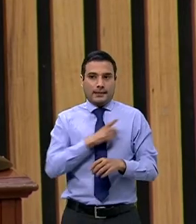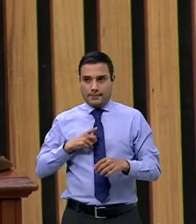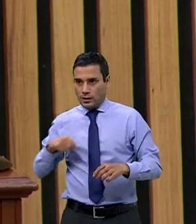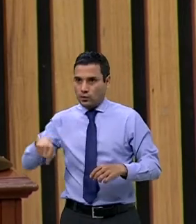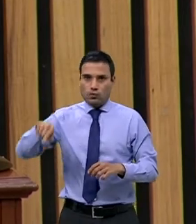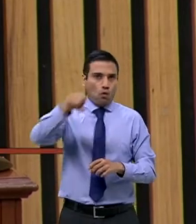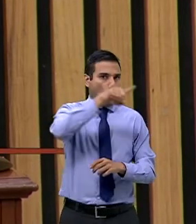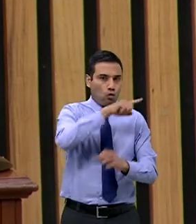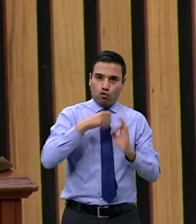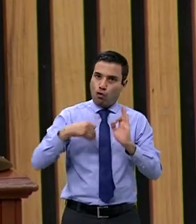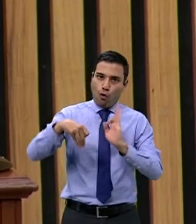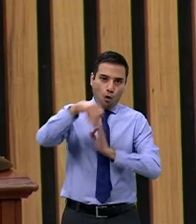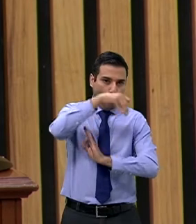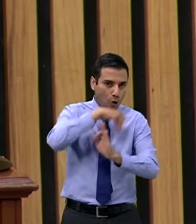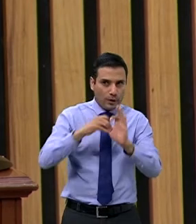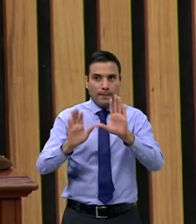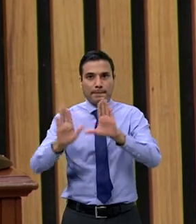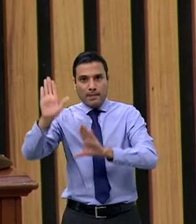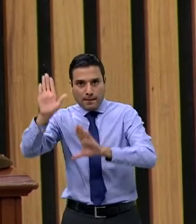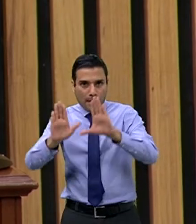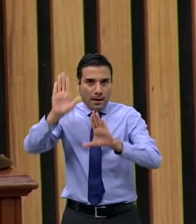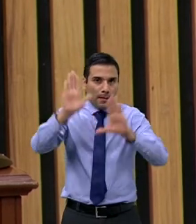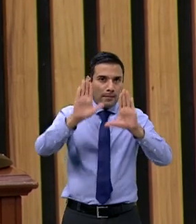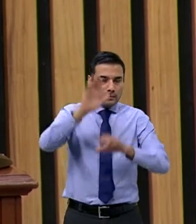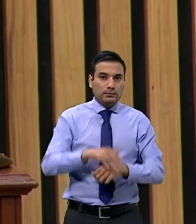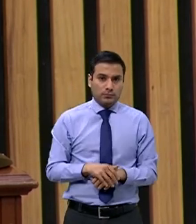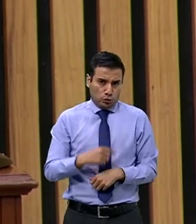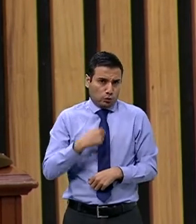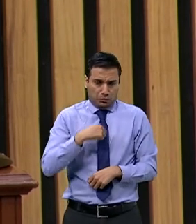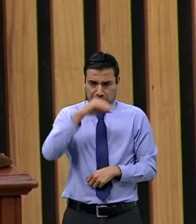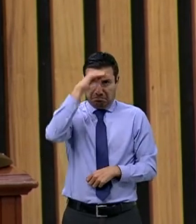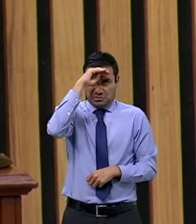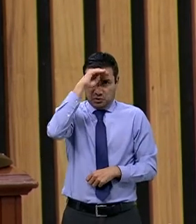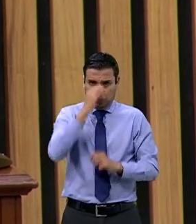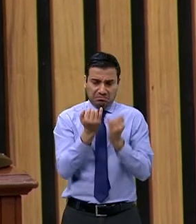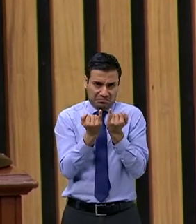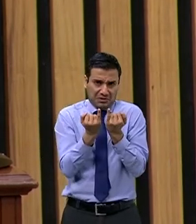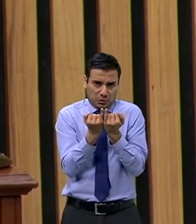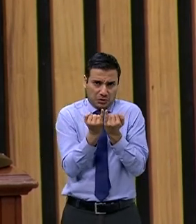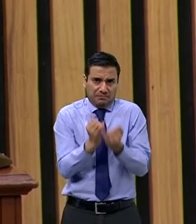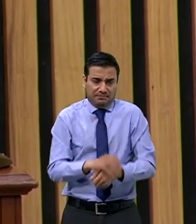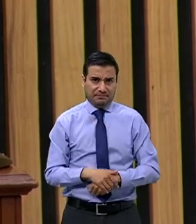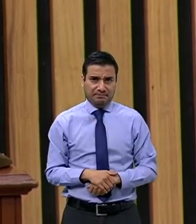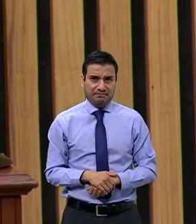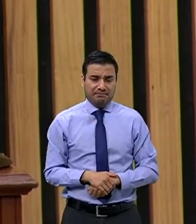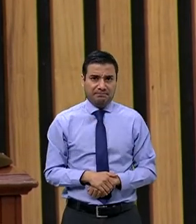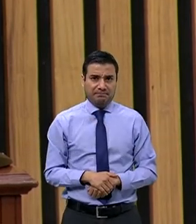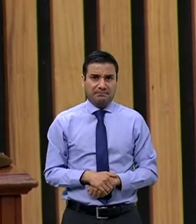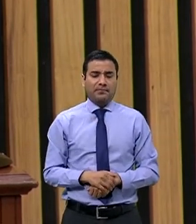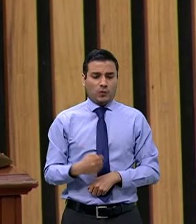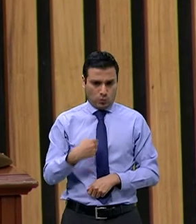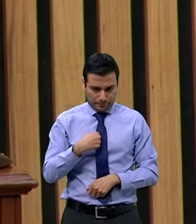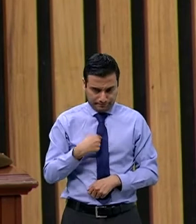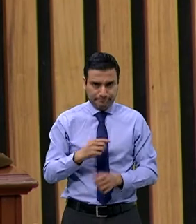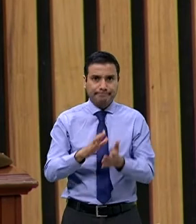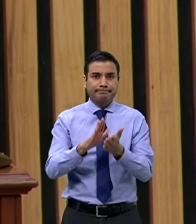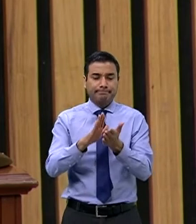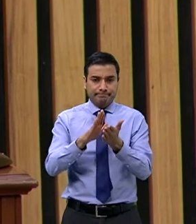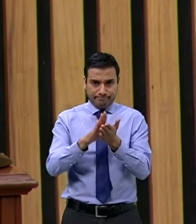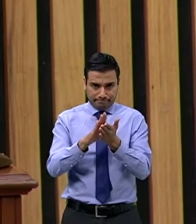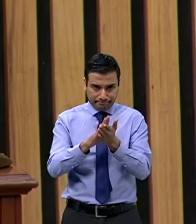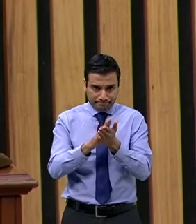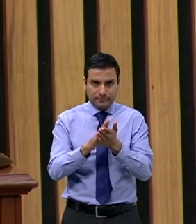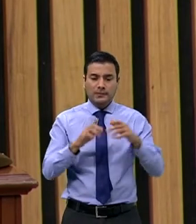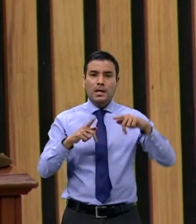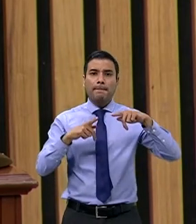y por supuesto que acompaño esta idea y celebro la participación de la ciudadanía